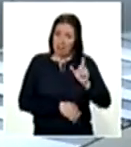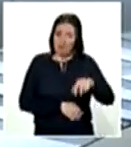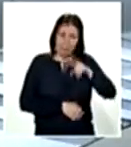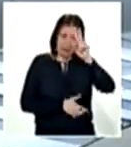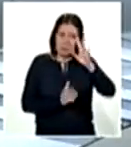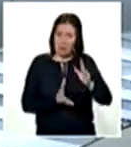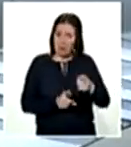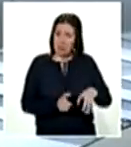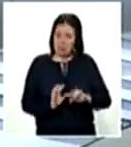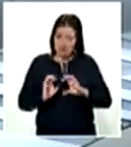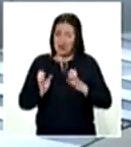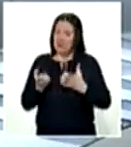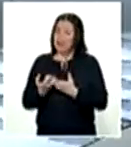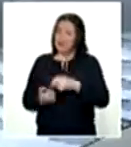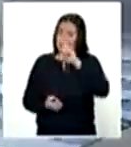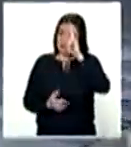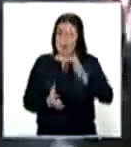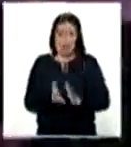recibieron a nuestra selección.